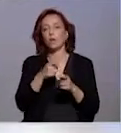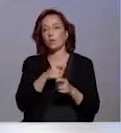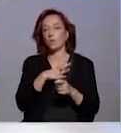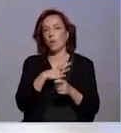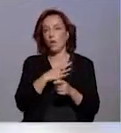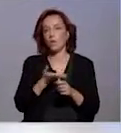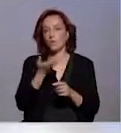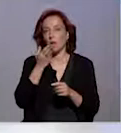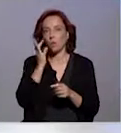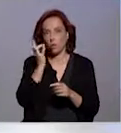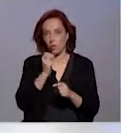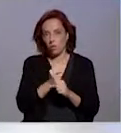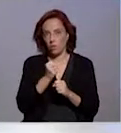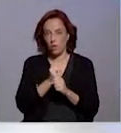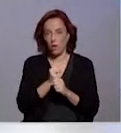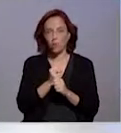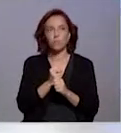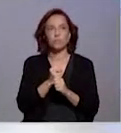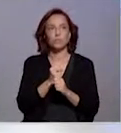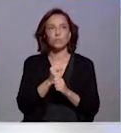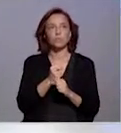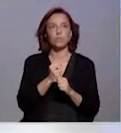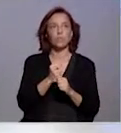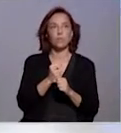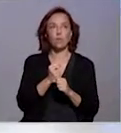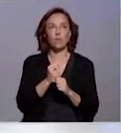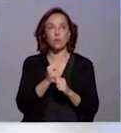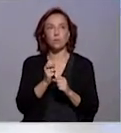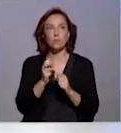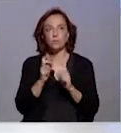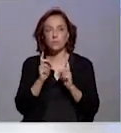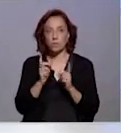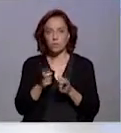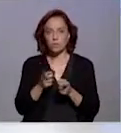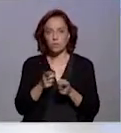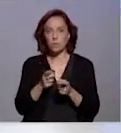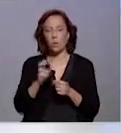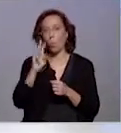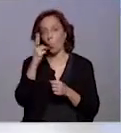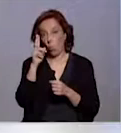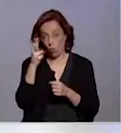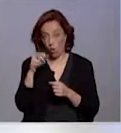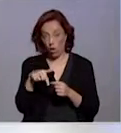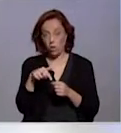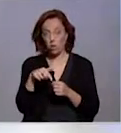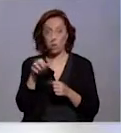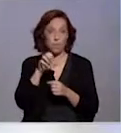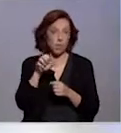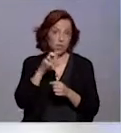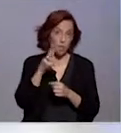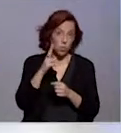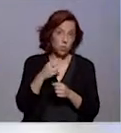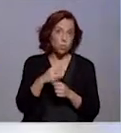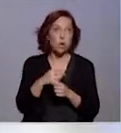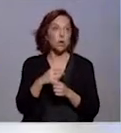de empleo en segundo lugar una de las lecturas que hacemos de esto es que el uruguay mismo las empresas de uruguay al igual que en el